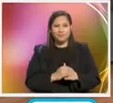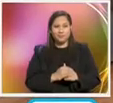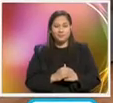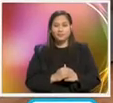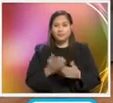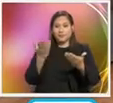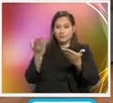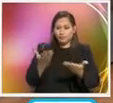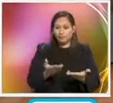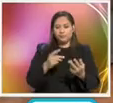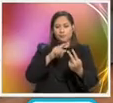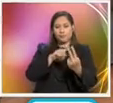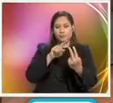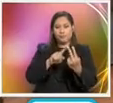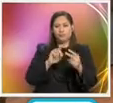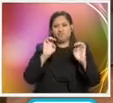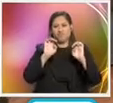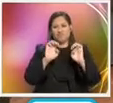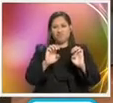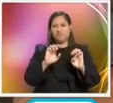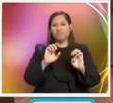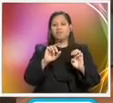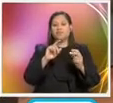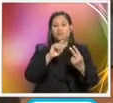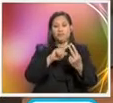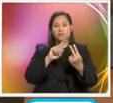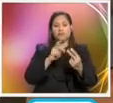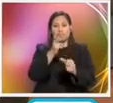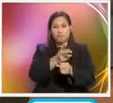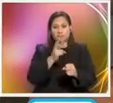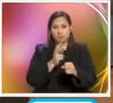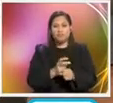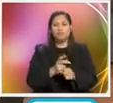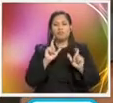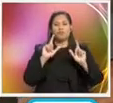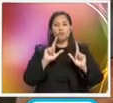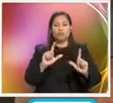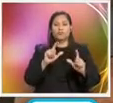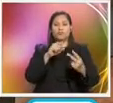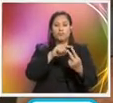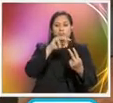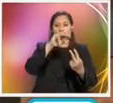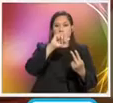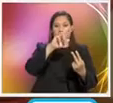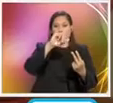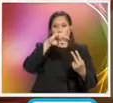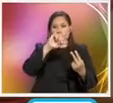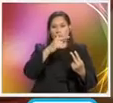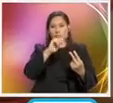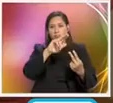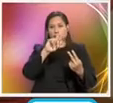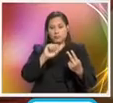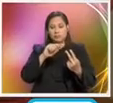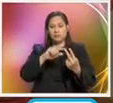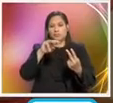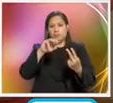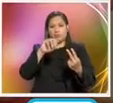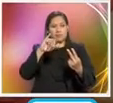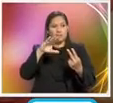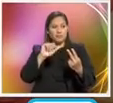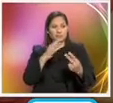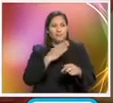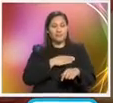Y están con nosotros, estamos de gala aquí, tenemos dos invitadas de superlujo, Mariana Garza, Mónica Huarte, ¿cómo están?